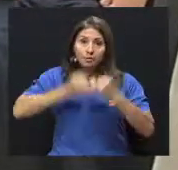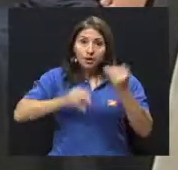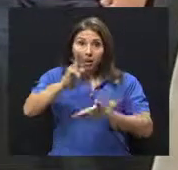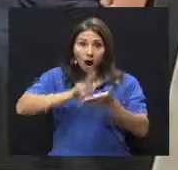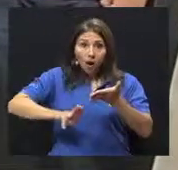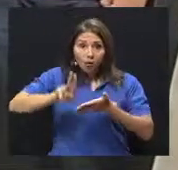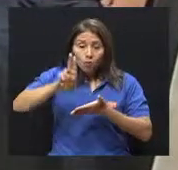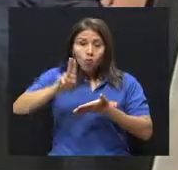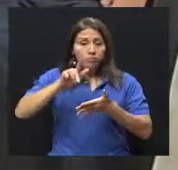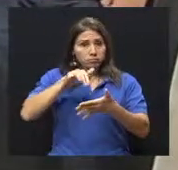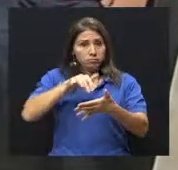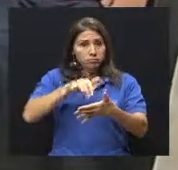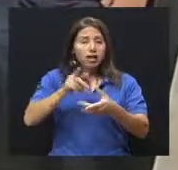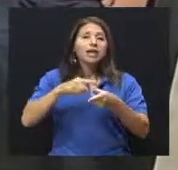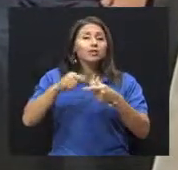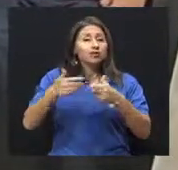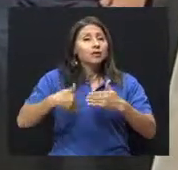¿Sí?